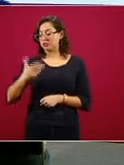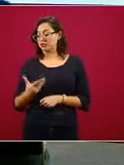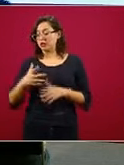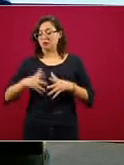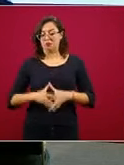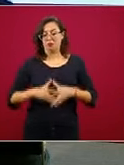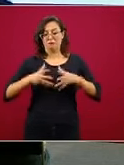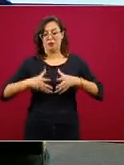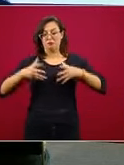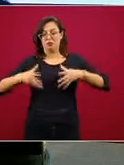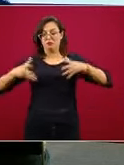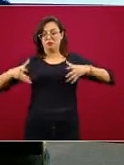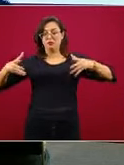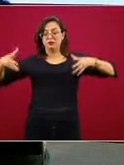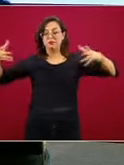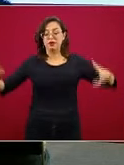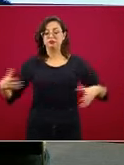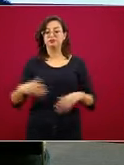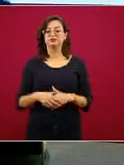de 29%.